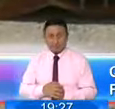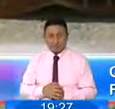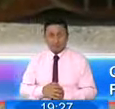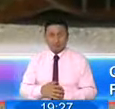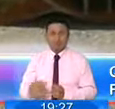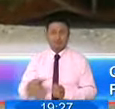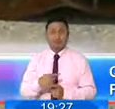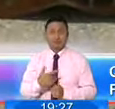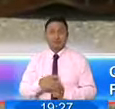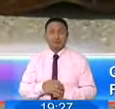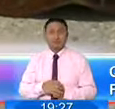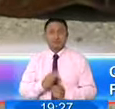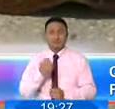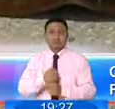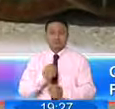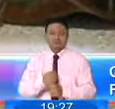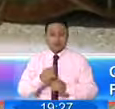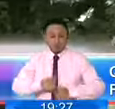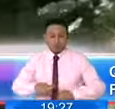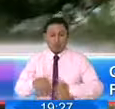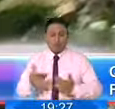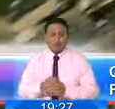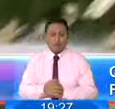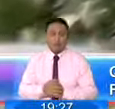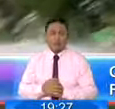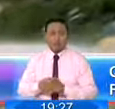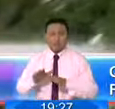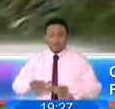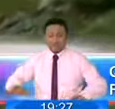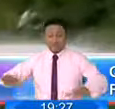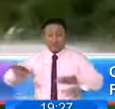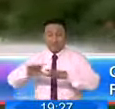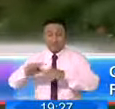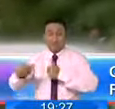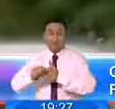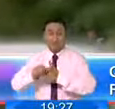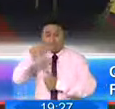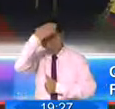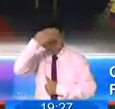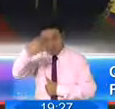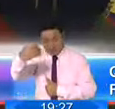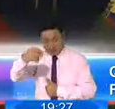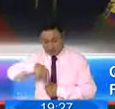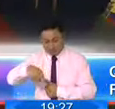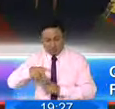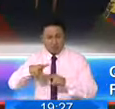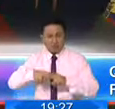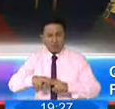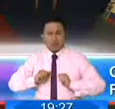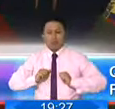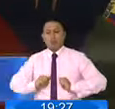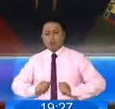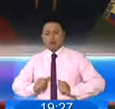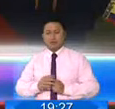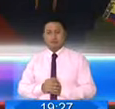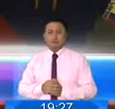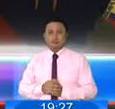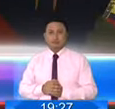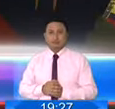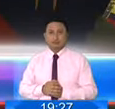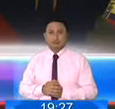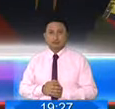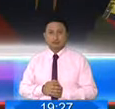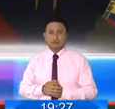trabajo ininterrumpido ubicado descansando en un terreno baldío en el sector de La Marín. Identificó al autor a través de